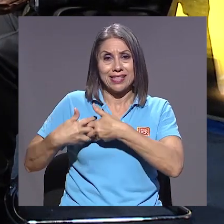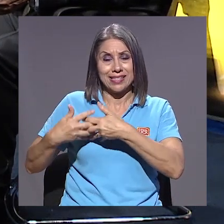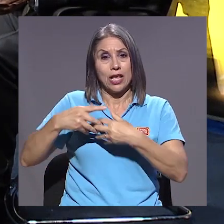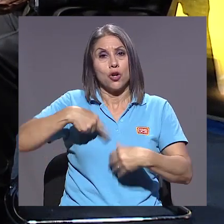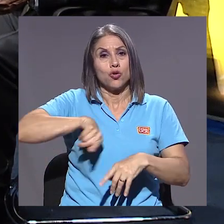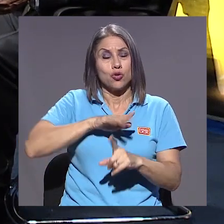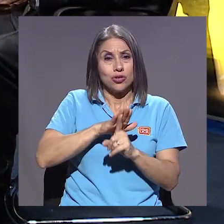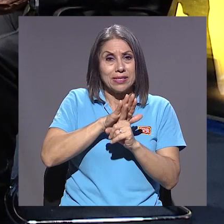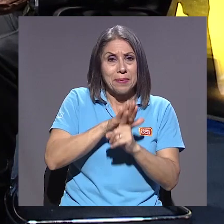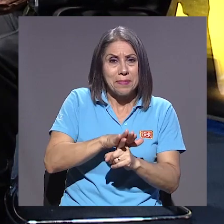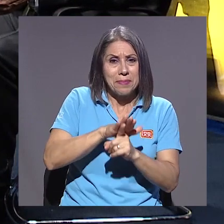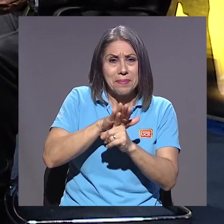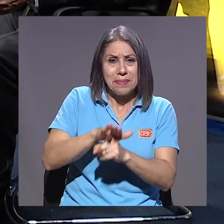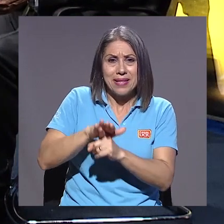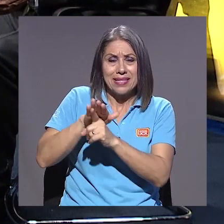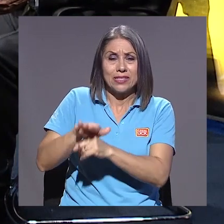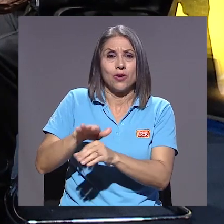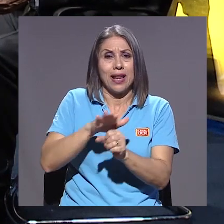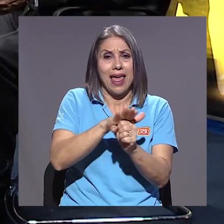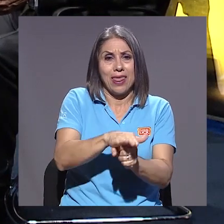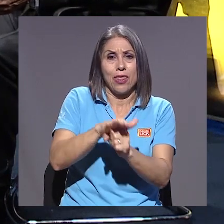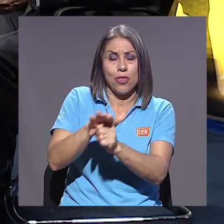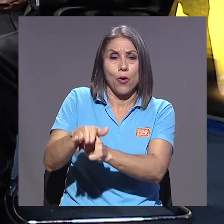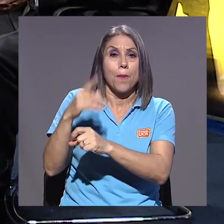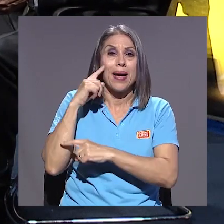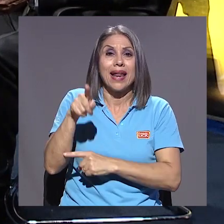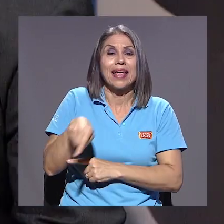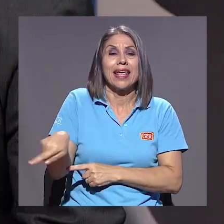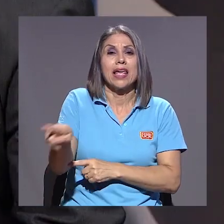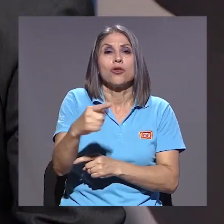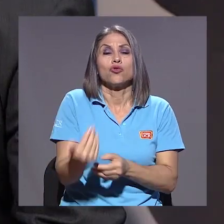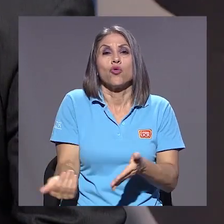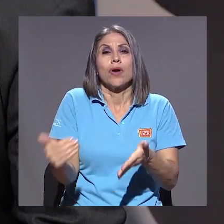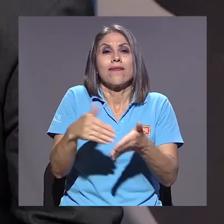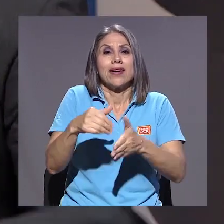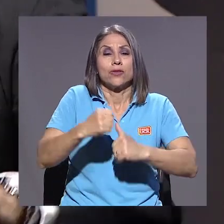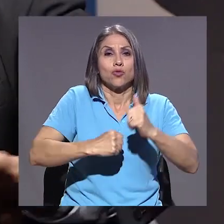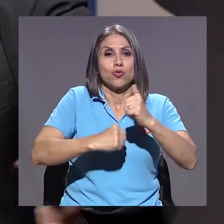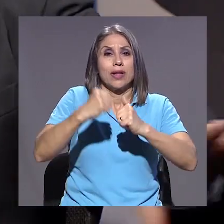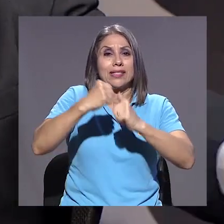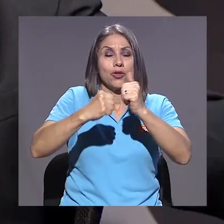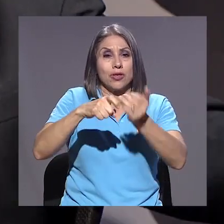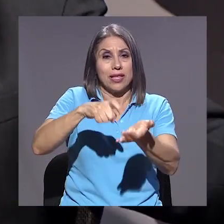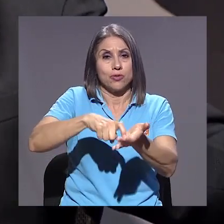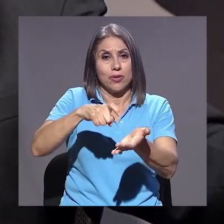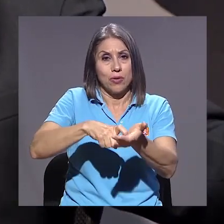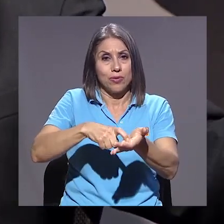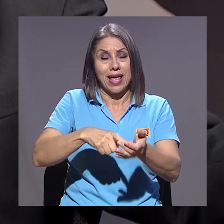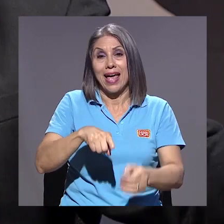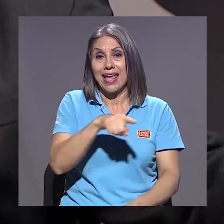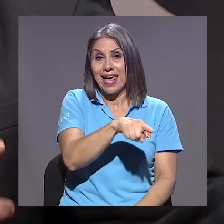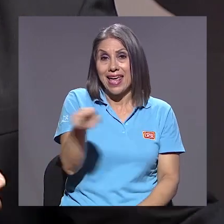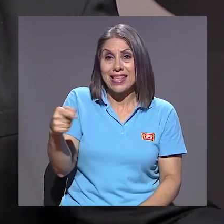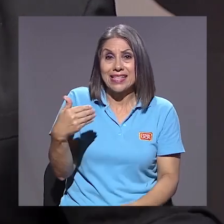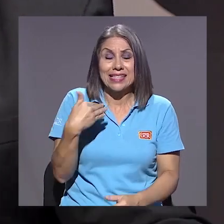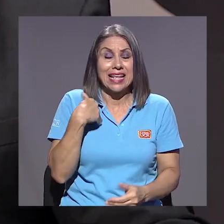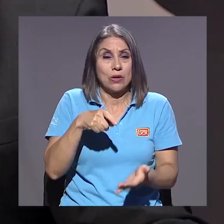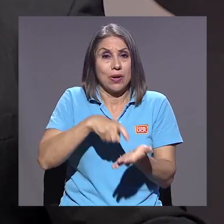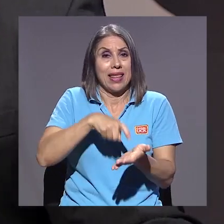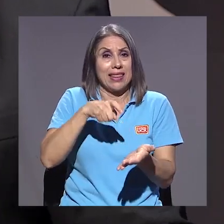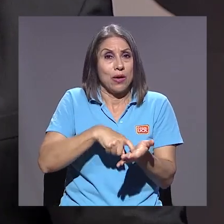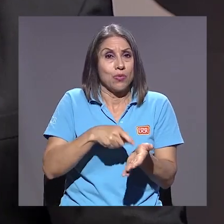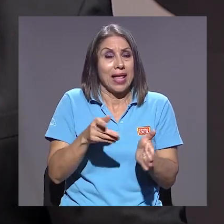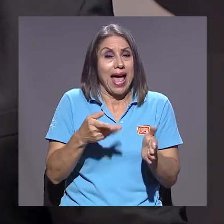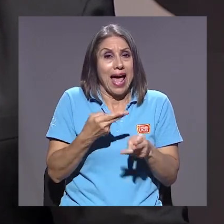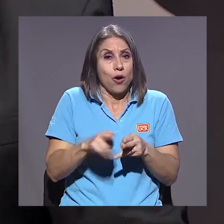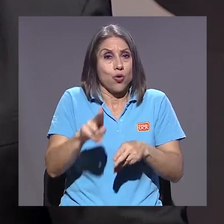presionado para que hagan una reestructuración de su deuda, que tienen un paquete de deuda a corto plazo, intereses